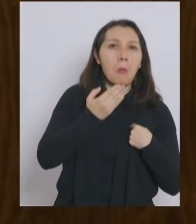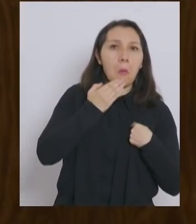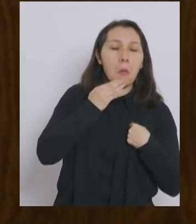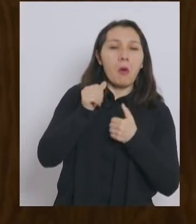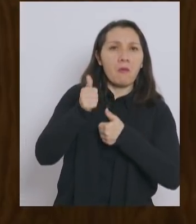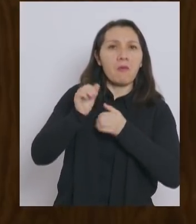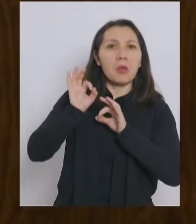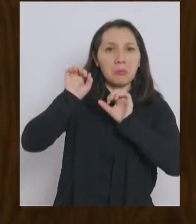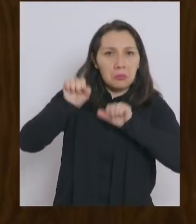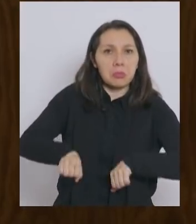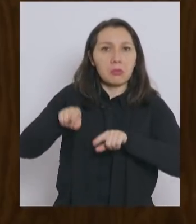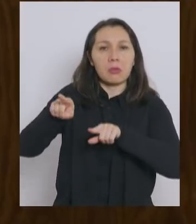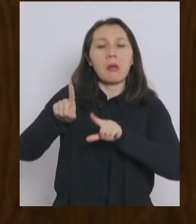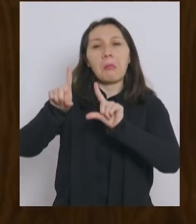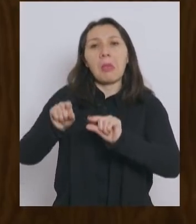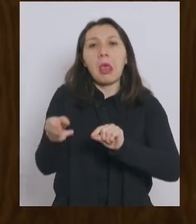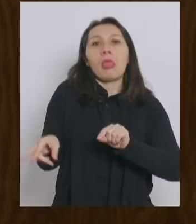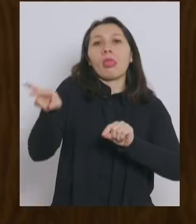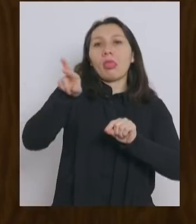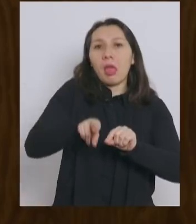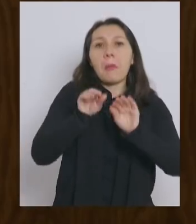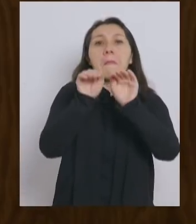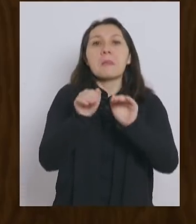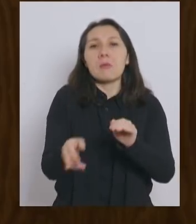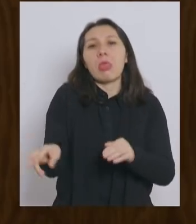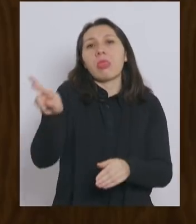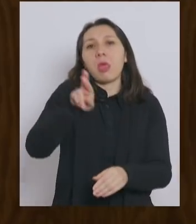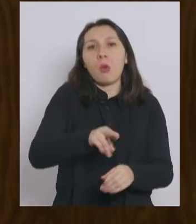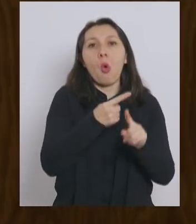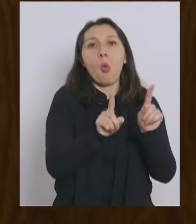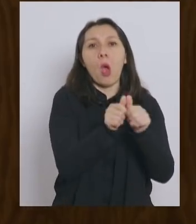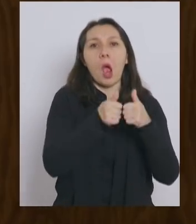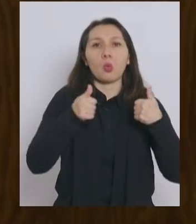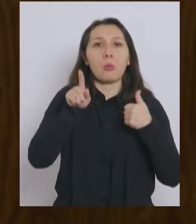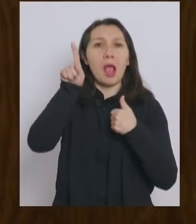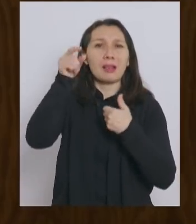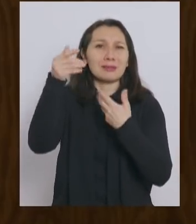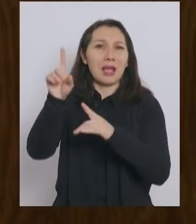realizadas y por lo tanto evita hacer una repetición en otras autoridades.